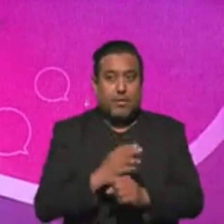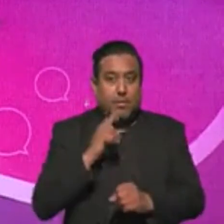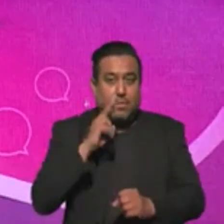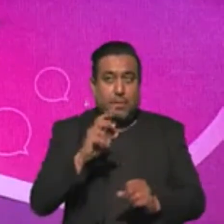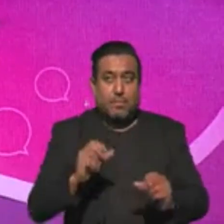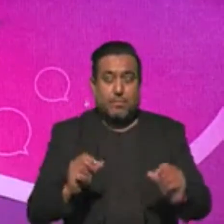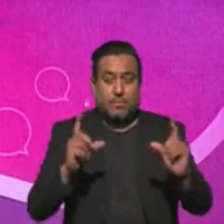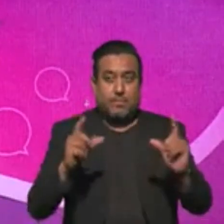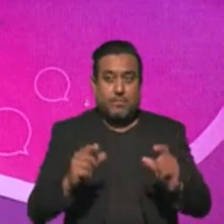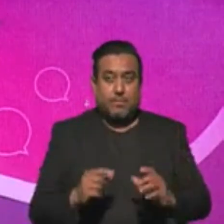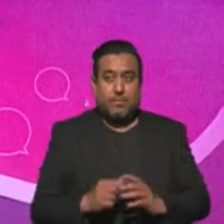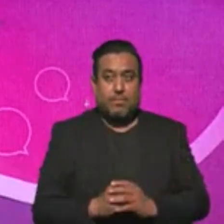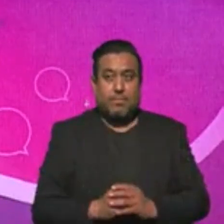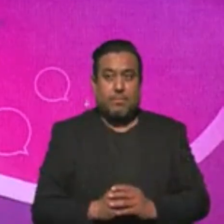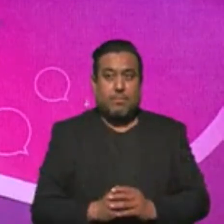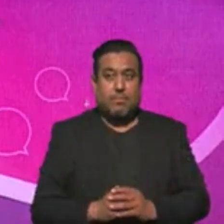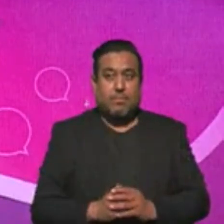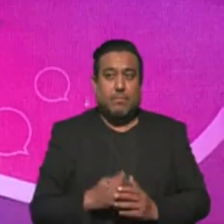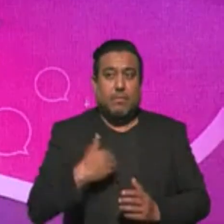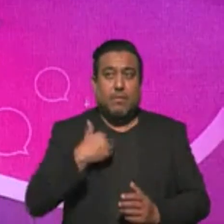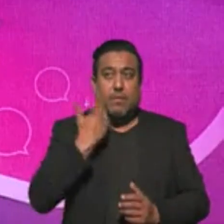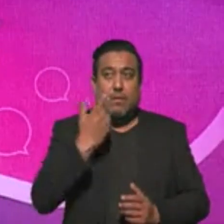lista Permítame